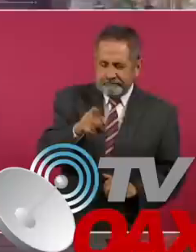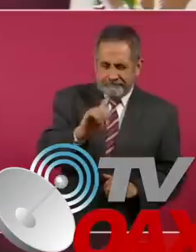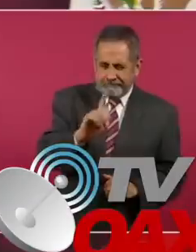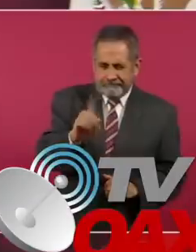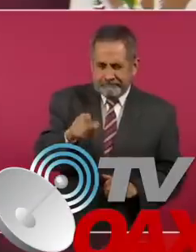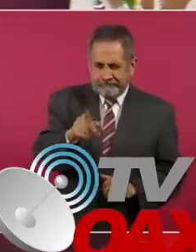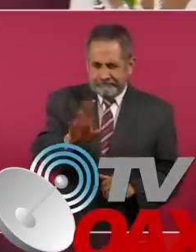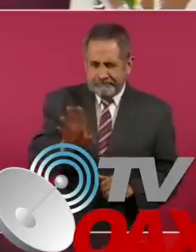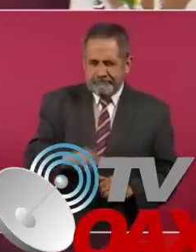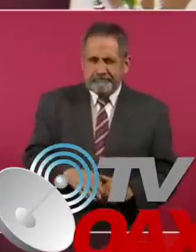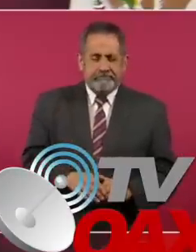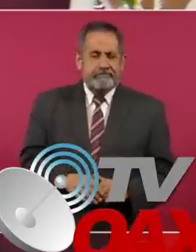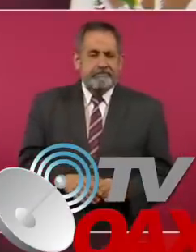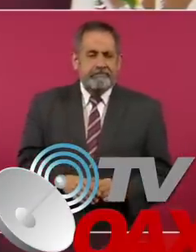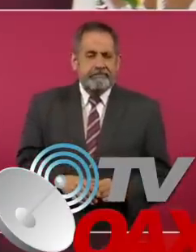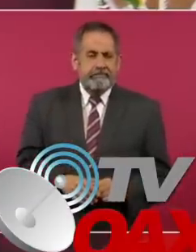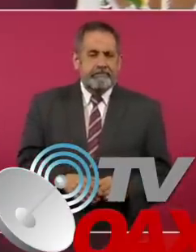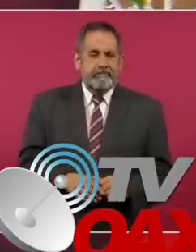No.